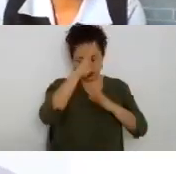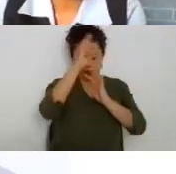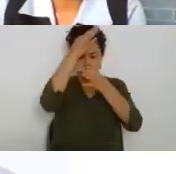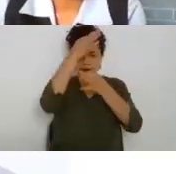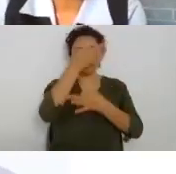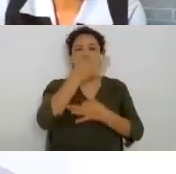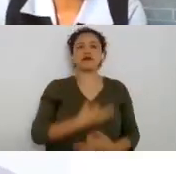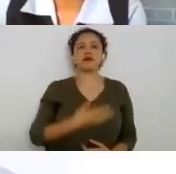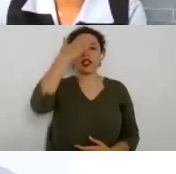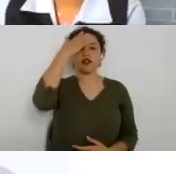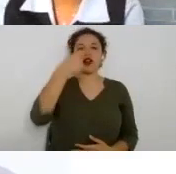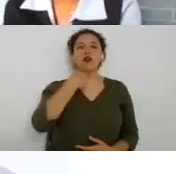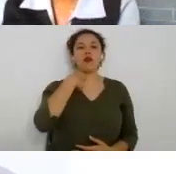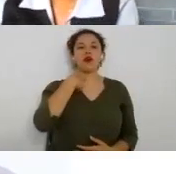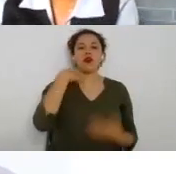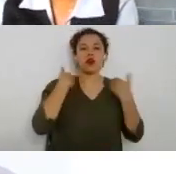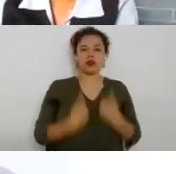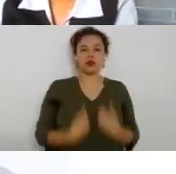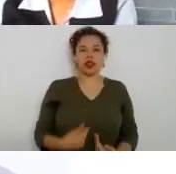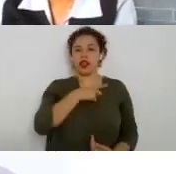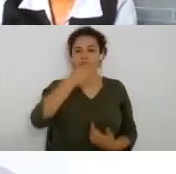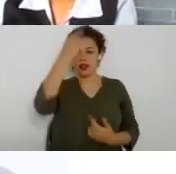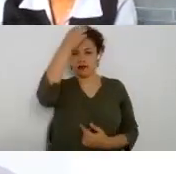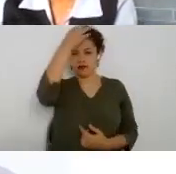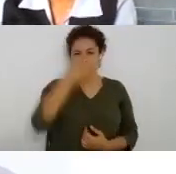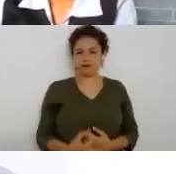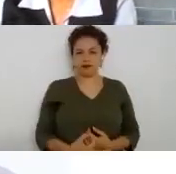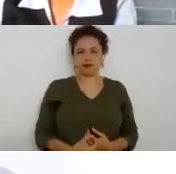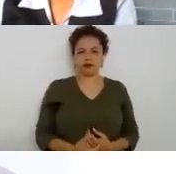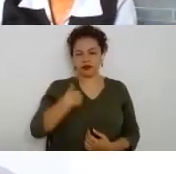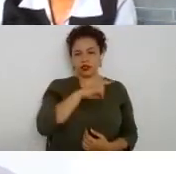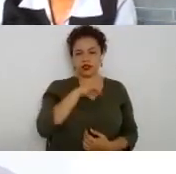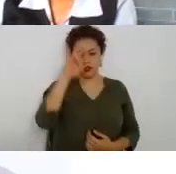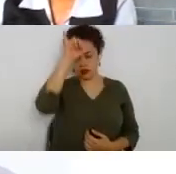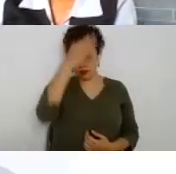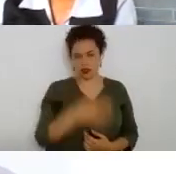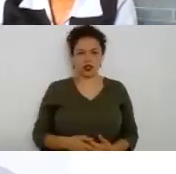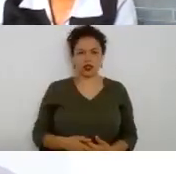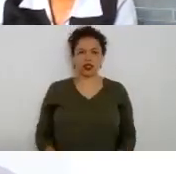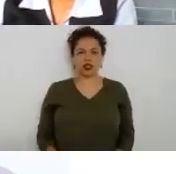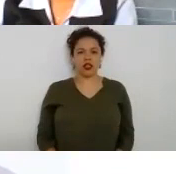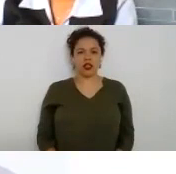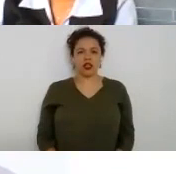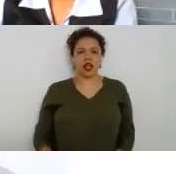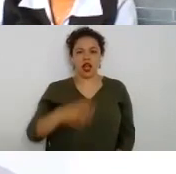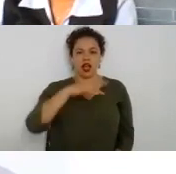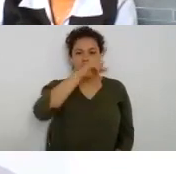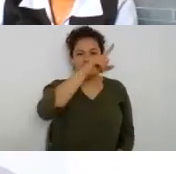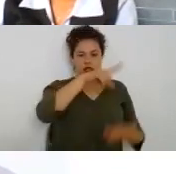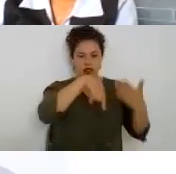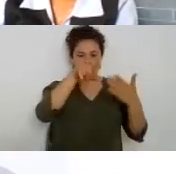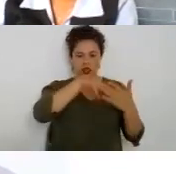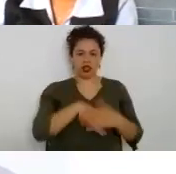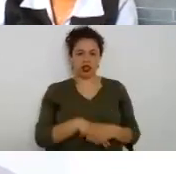era cabeza, cuello y el tronco del cuerpo. ¿De acuerdo? Aquí, como podemos ver en la imagen que tiene la cruz, son dos